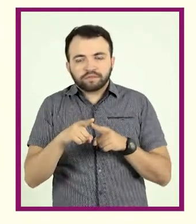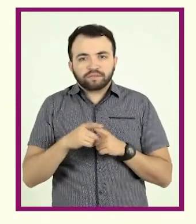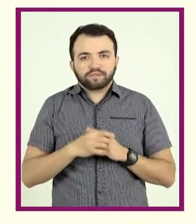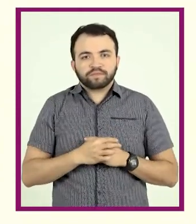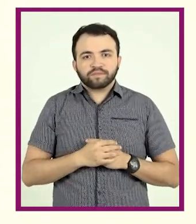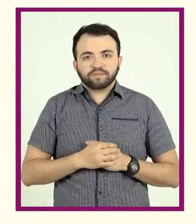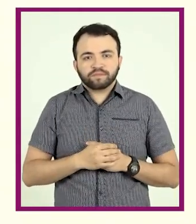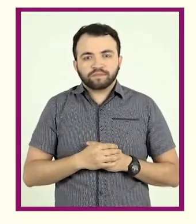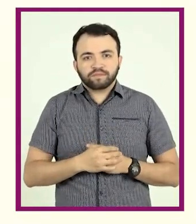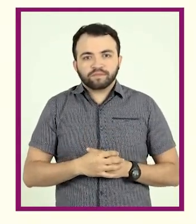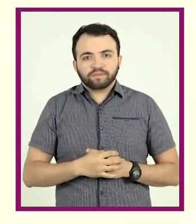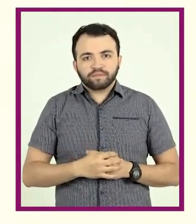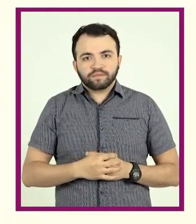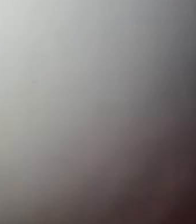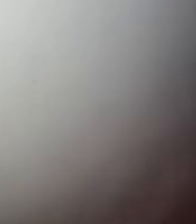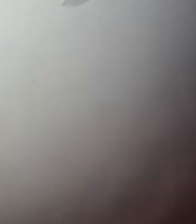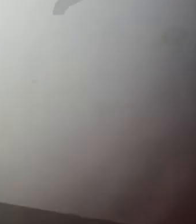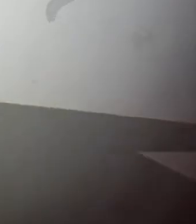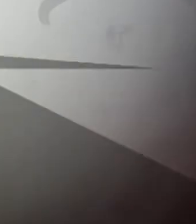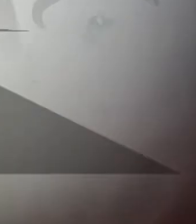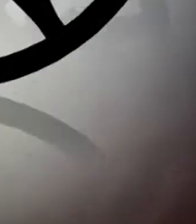ellas.